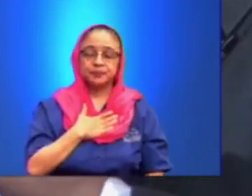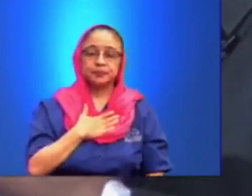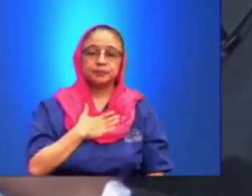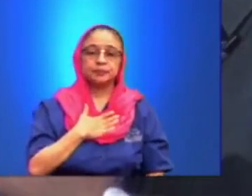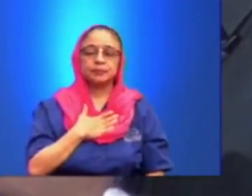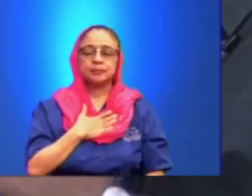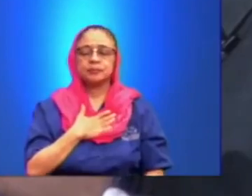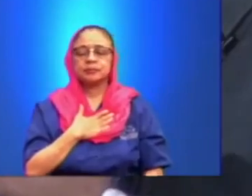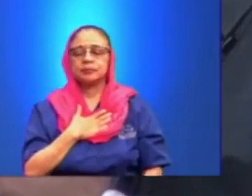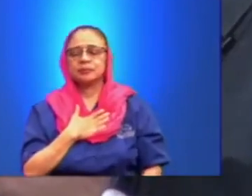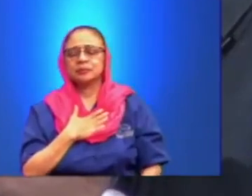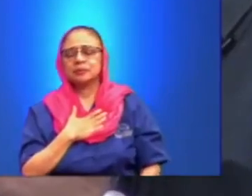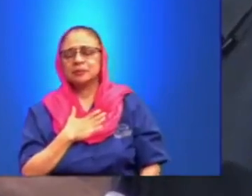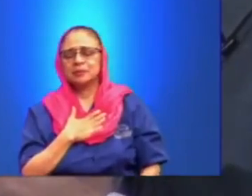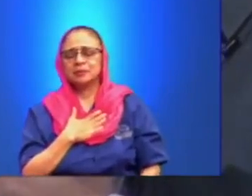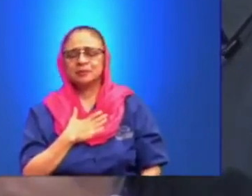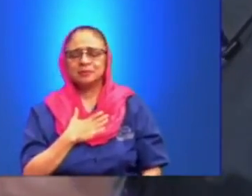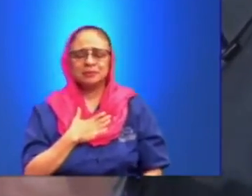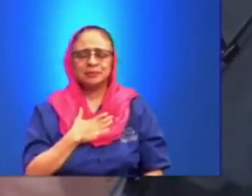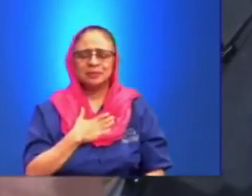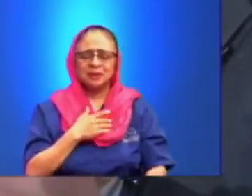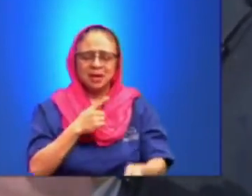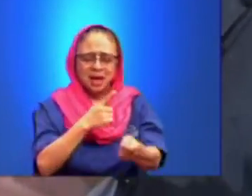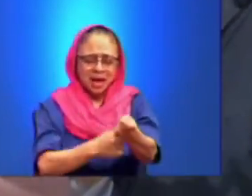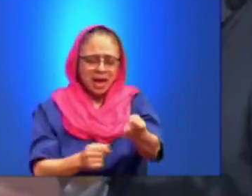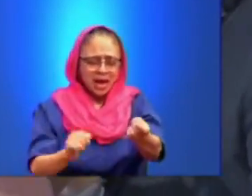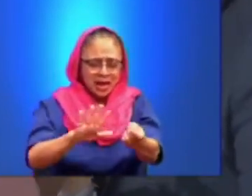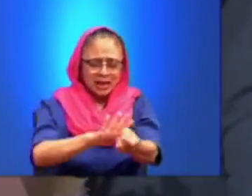gracias jesús mi vida